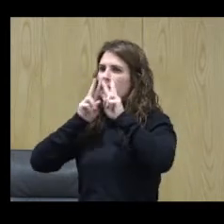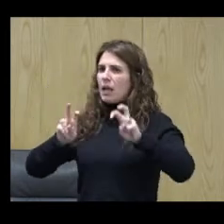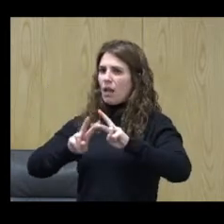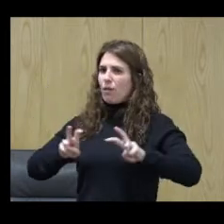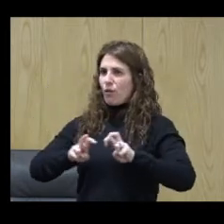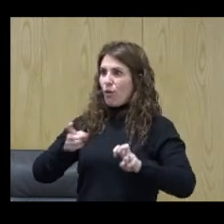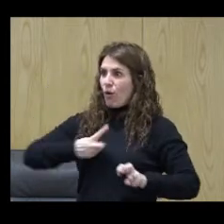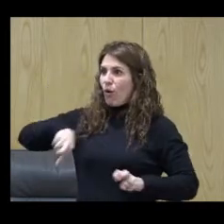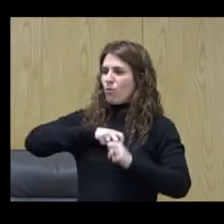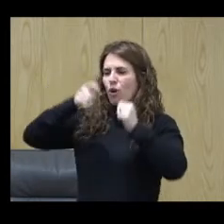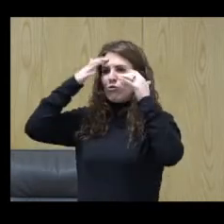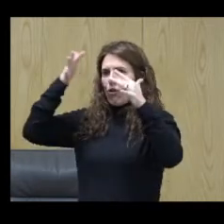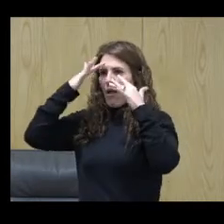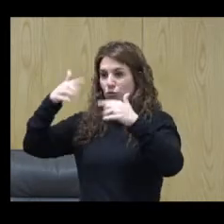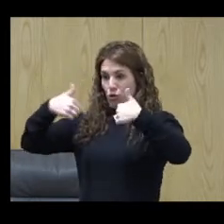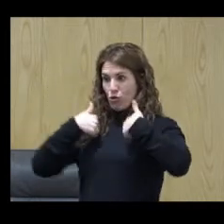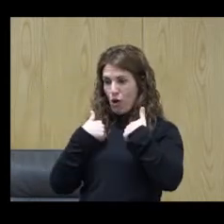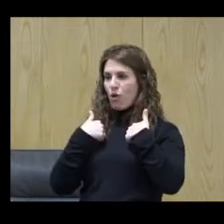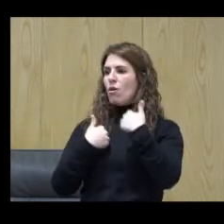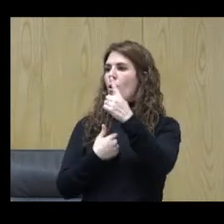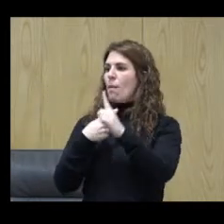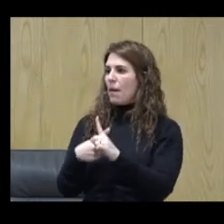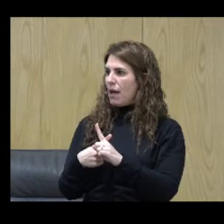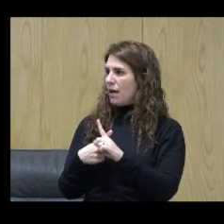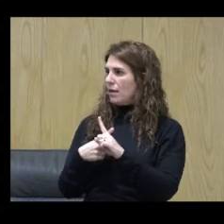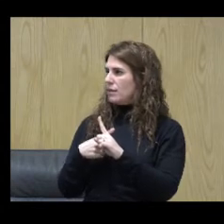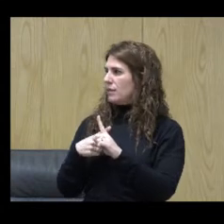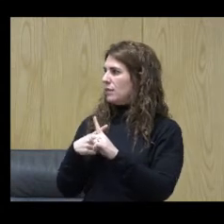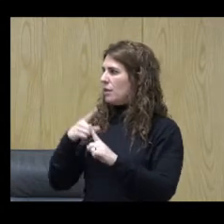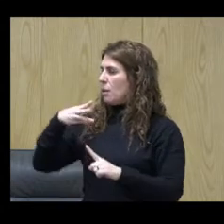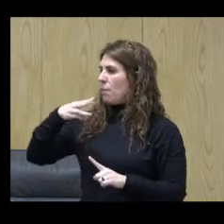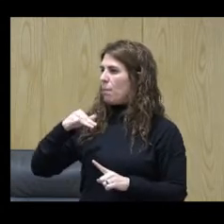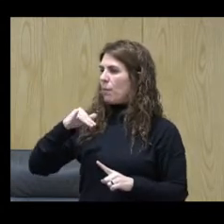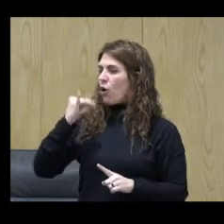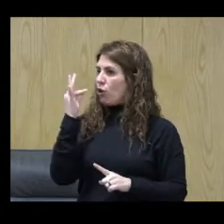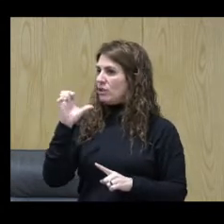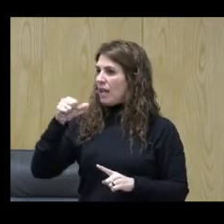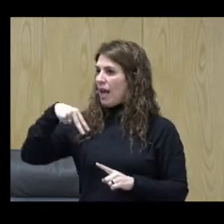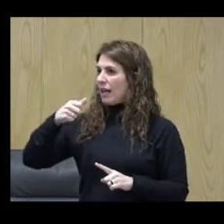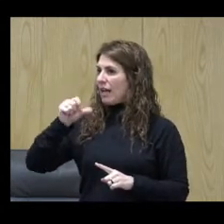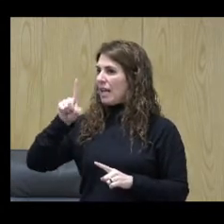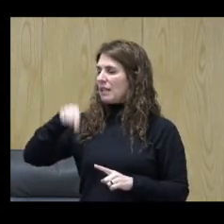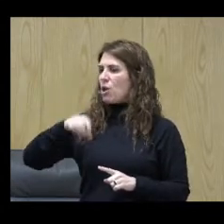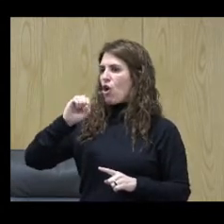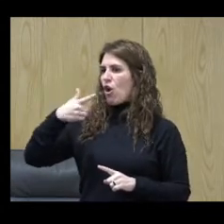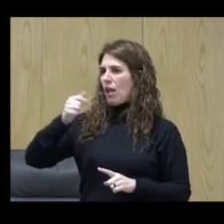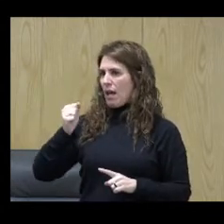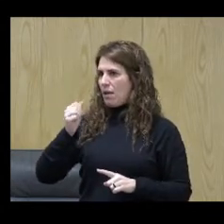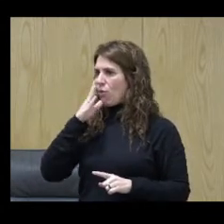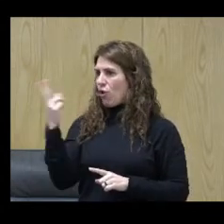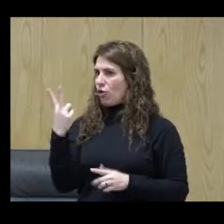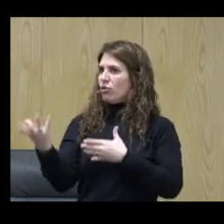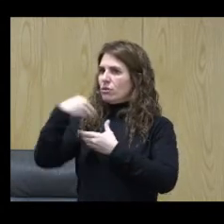muy ilusionados, tanto yo como esta Miguel Ángel, José Ángel y Olga, ¿no?, que también han participado en